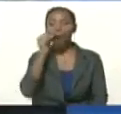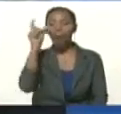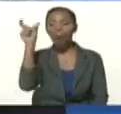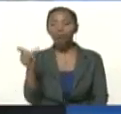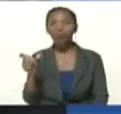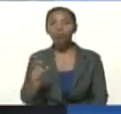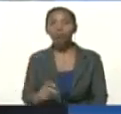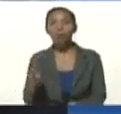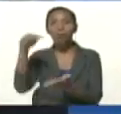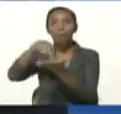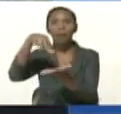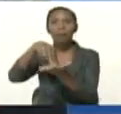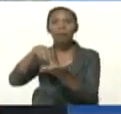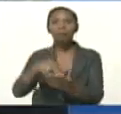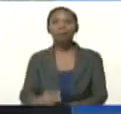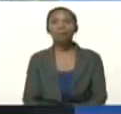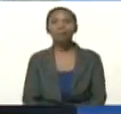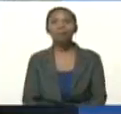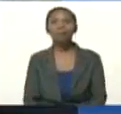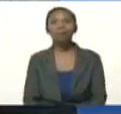Párate.